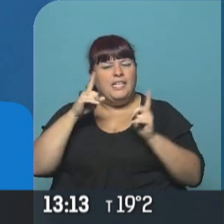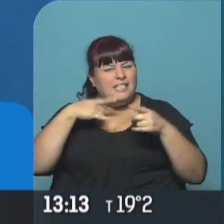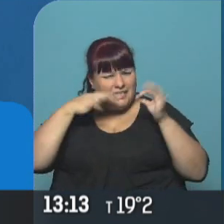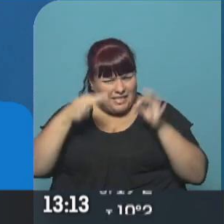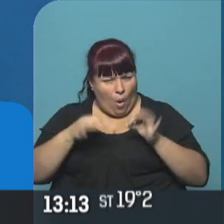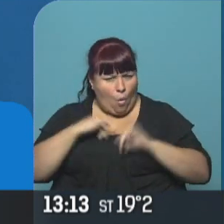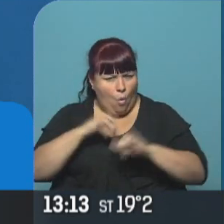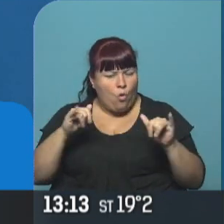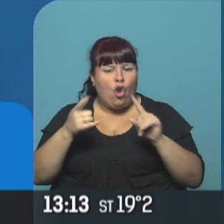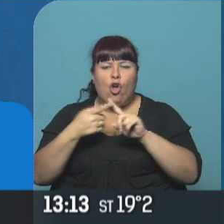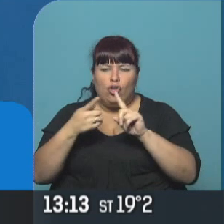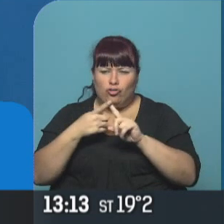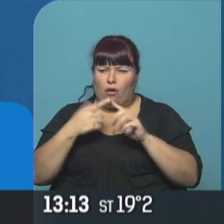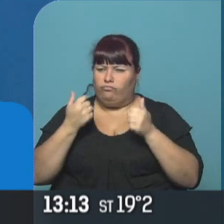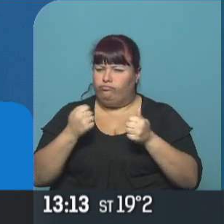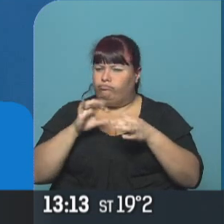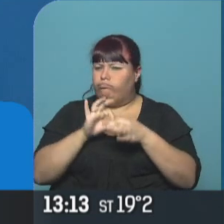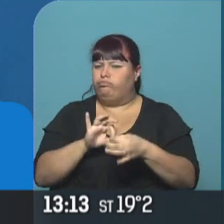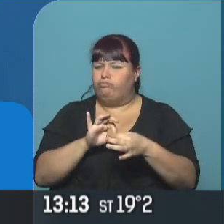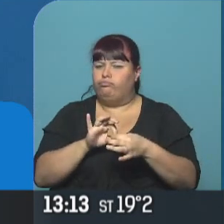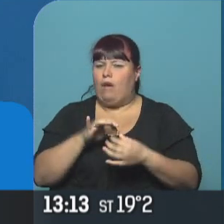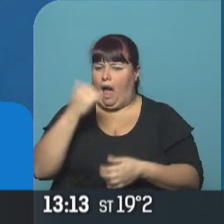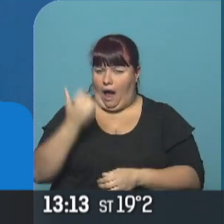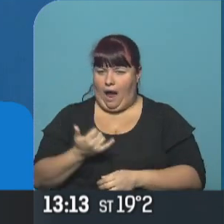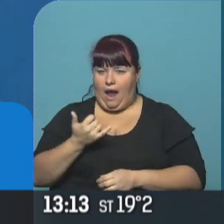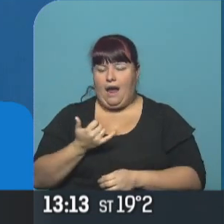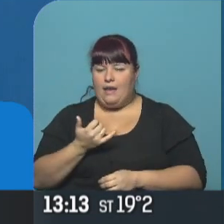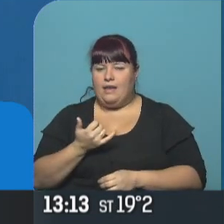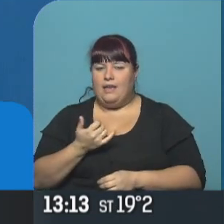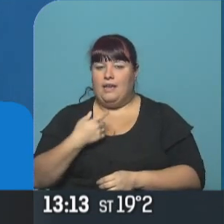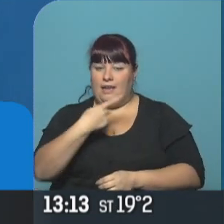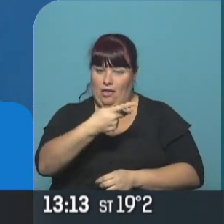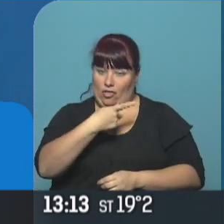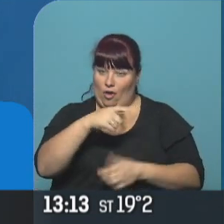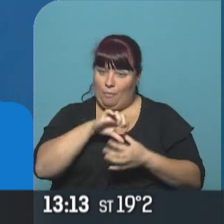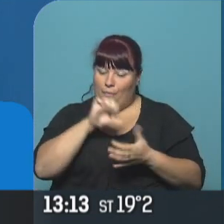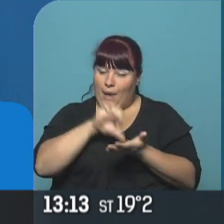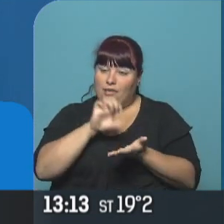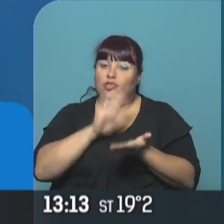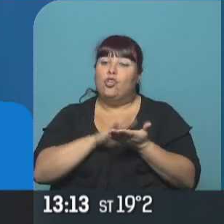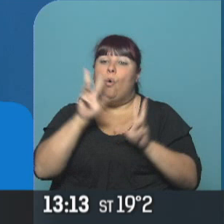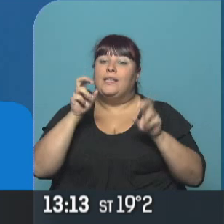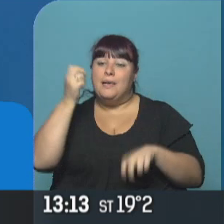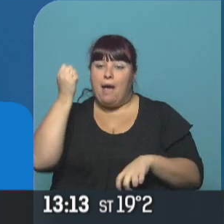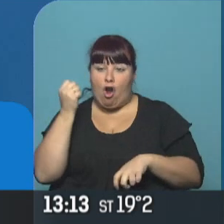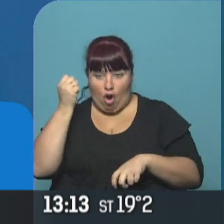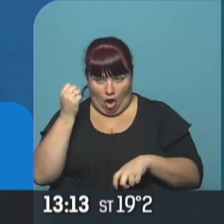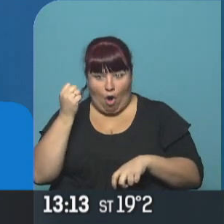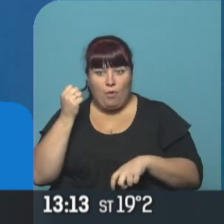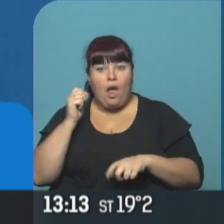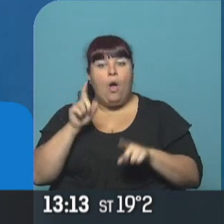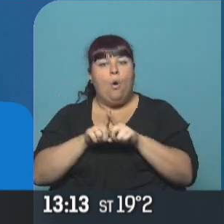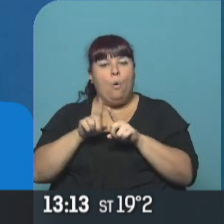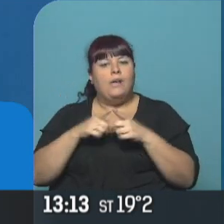asegurar que la relación tan estrecha que existe entre ambos países desde el punto de vista económico es algo